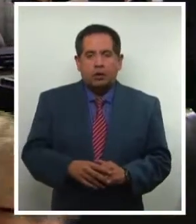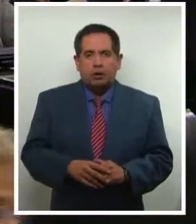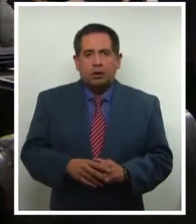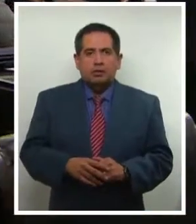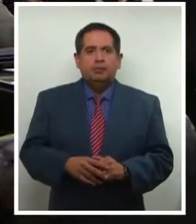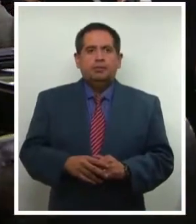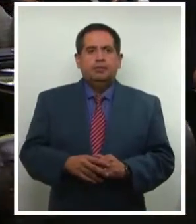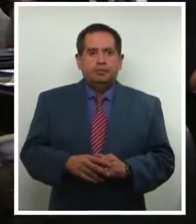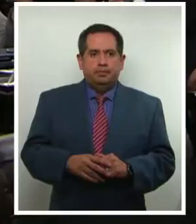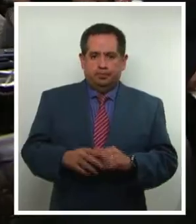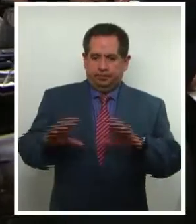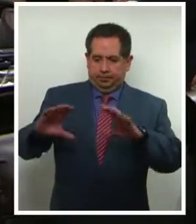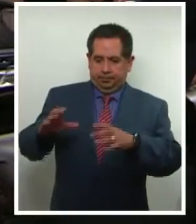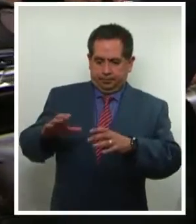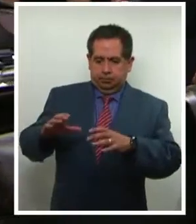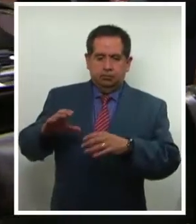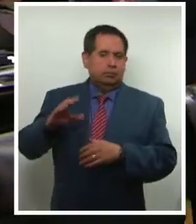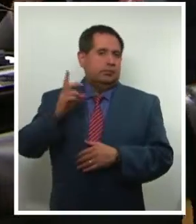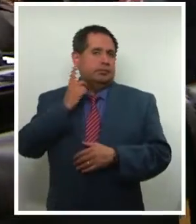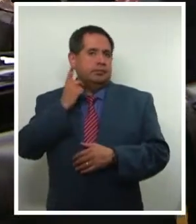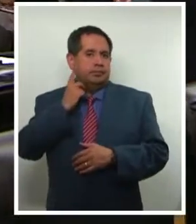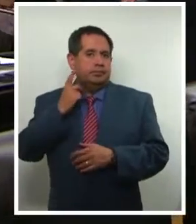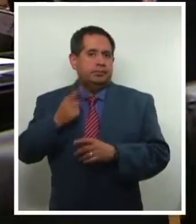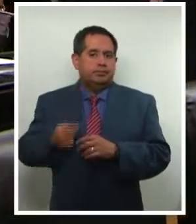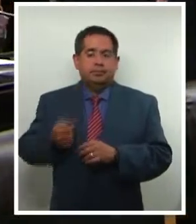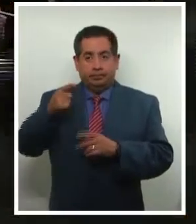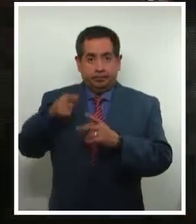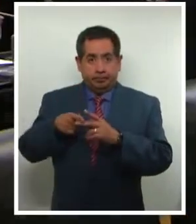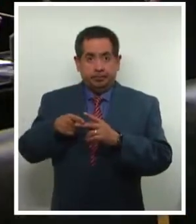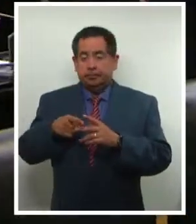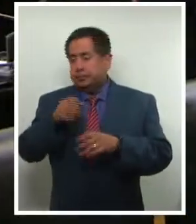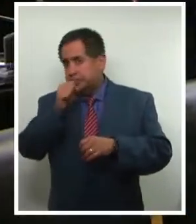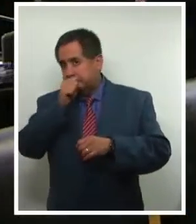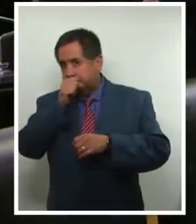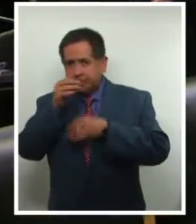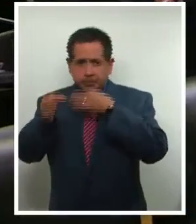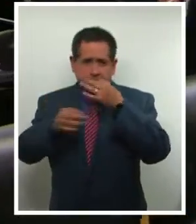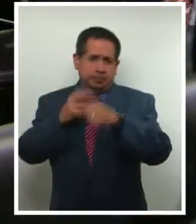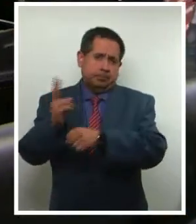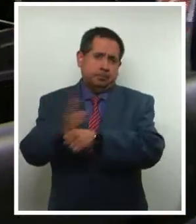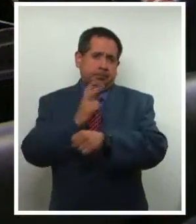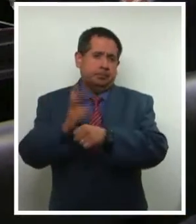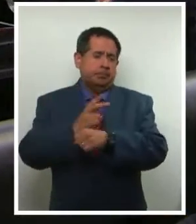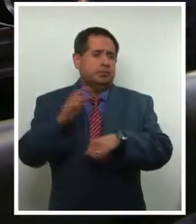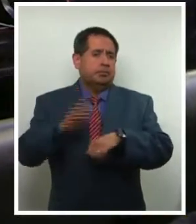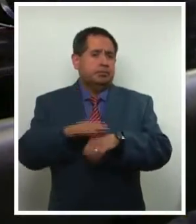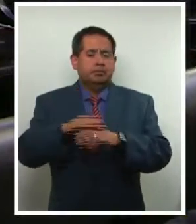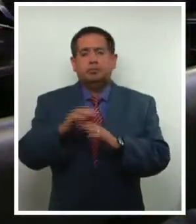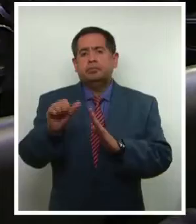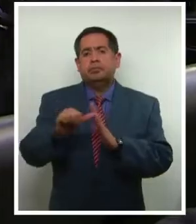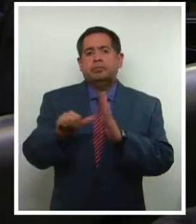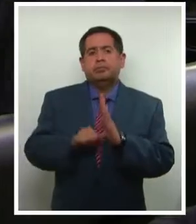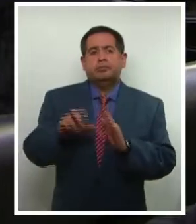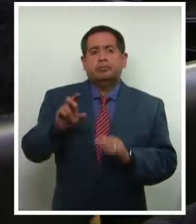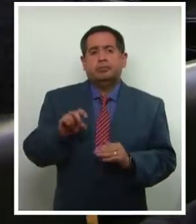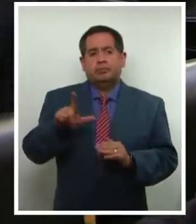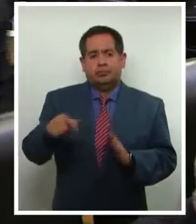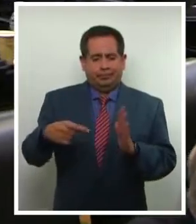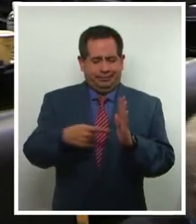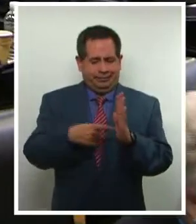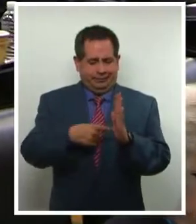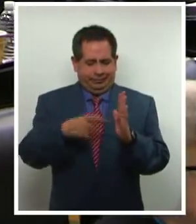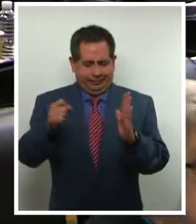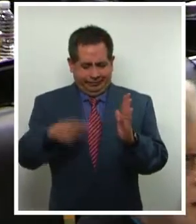primera legislatura del Congreso emitirá la convocatoria a que se refiere el artículo 37 de esta